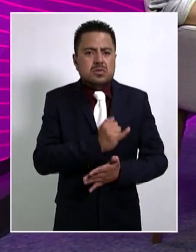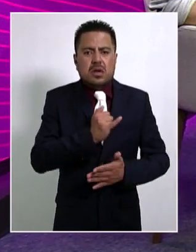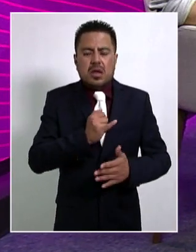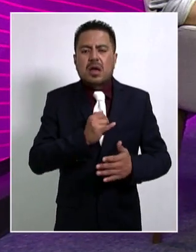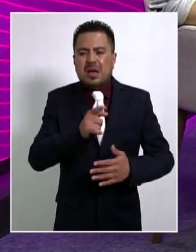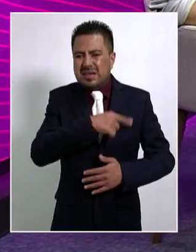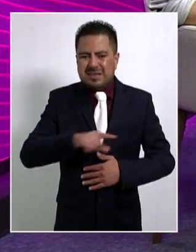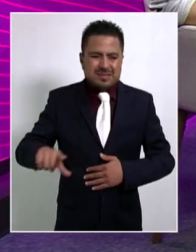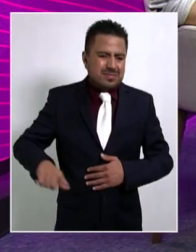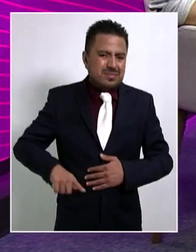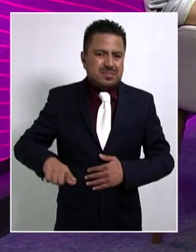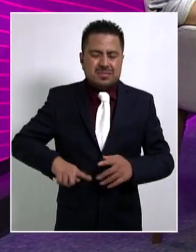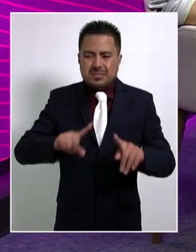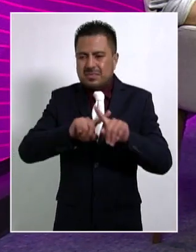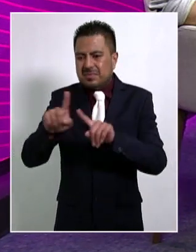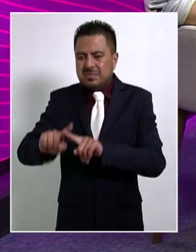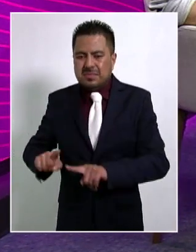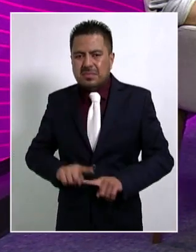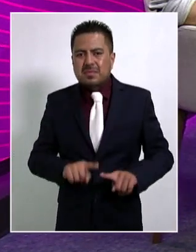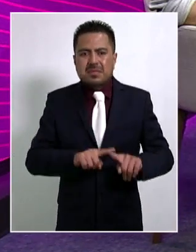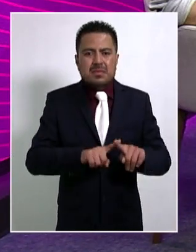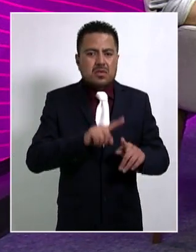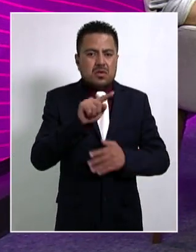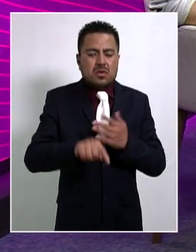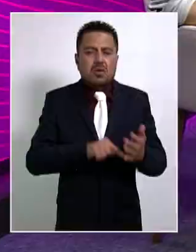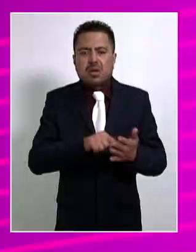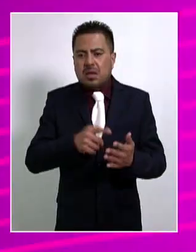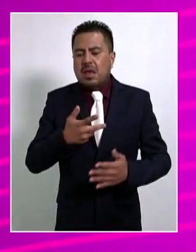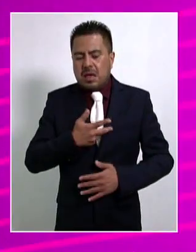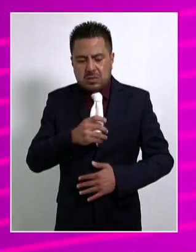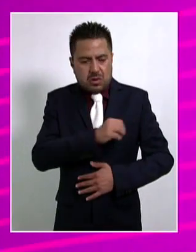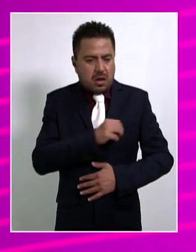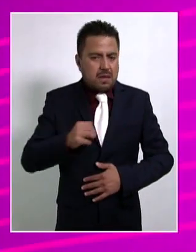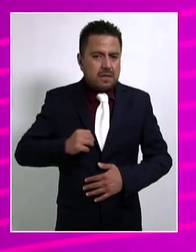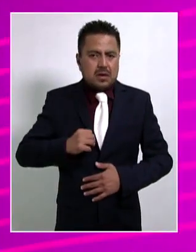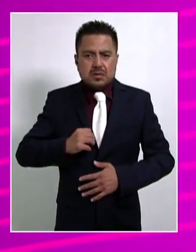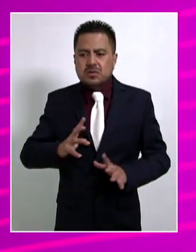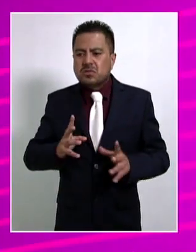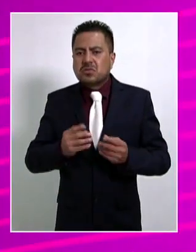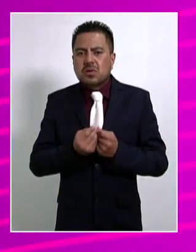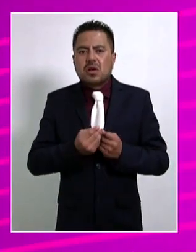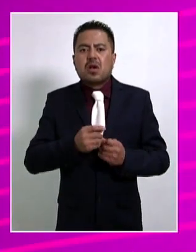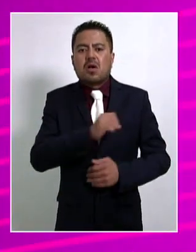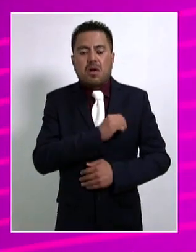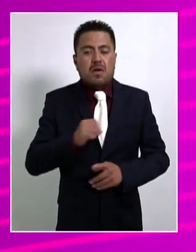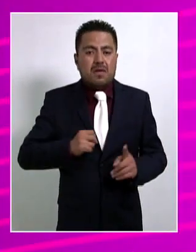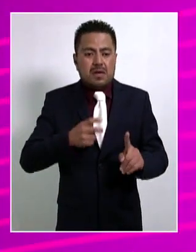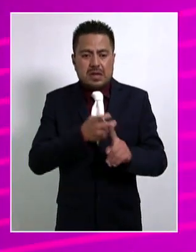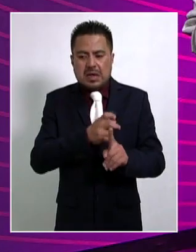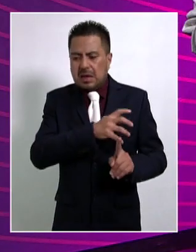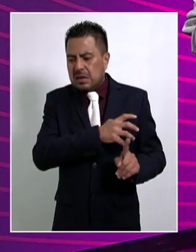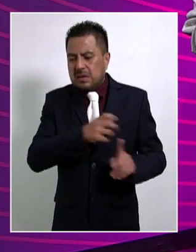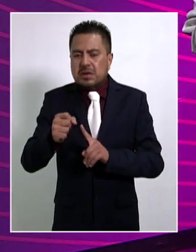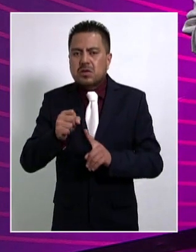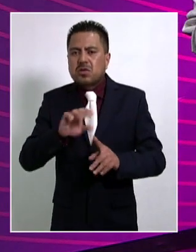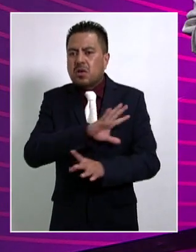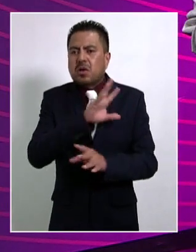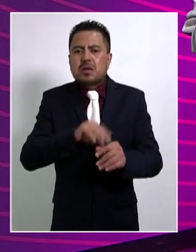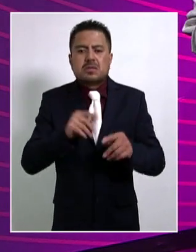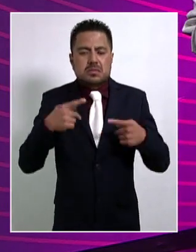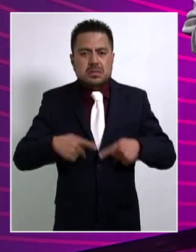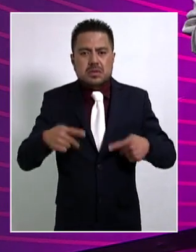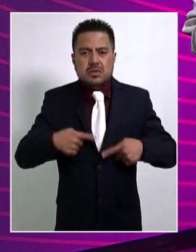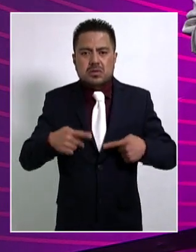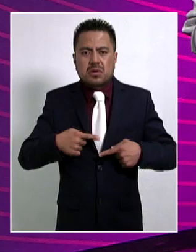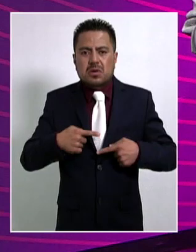sus distintos espacios tiene obligaciones que cumplir, pero también esas obligaciones están llevadas por